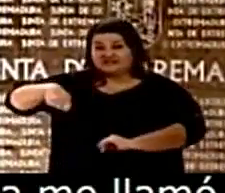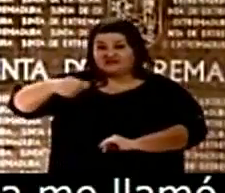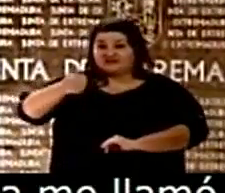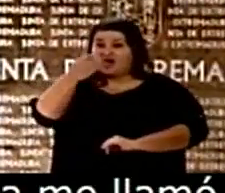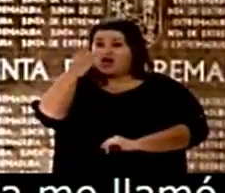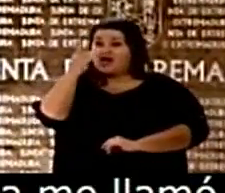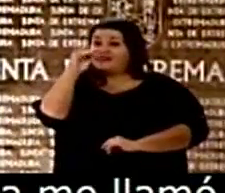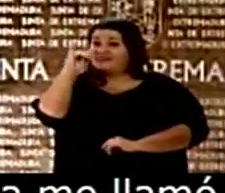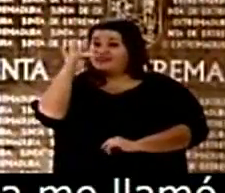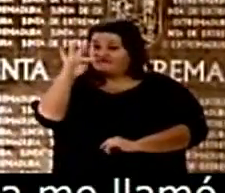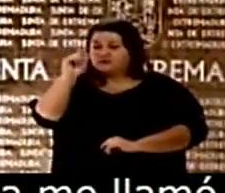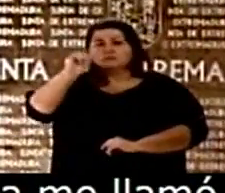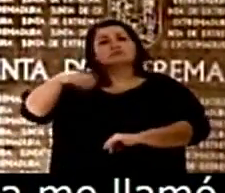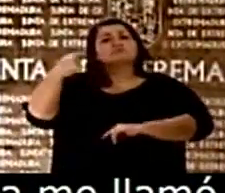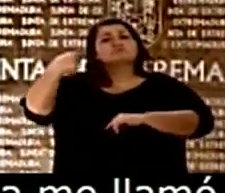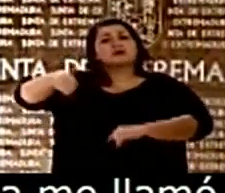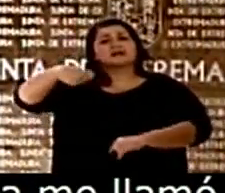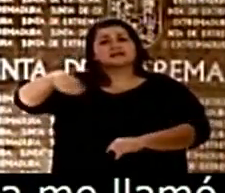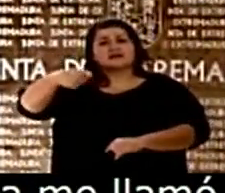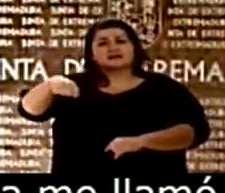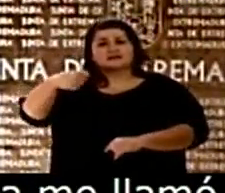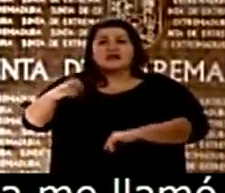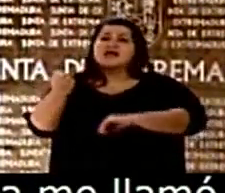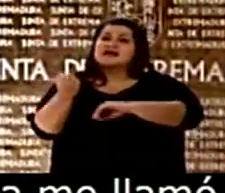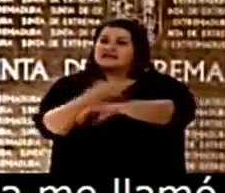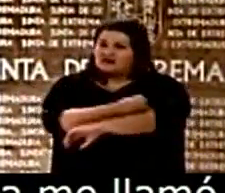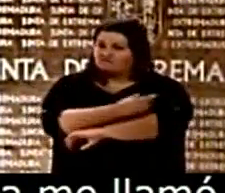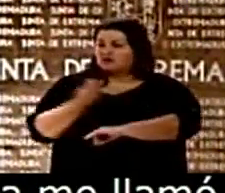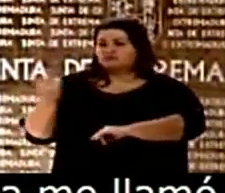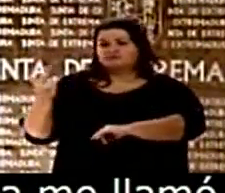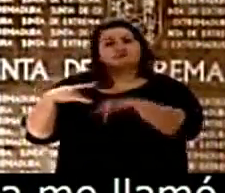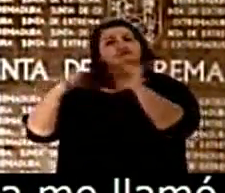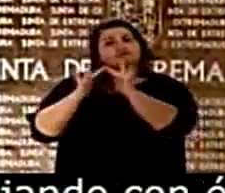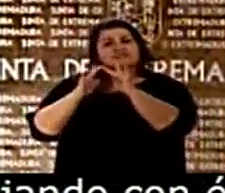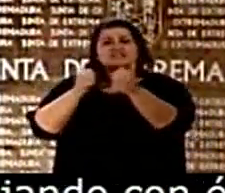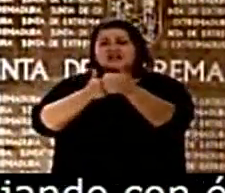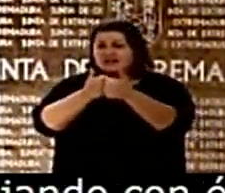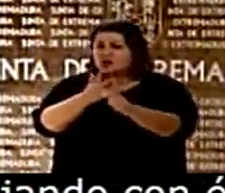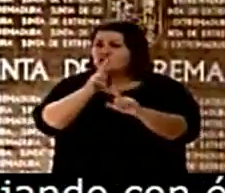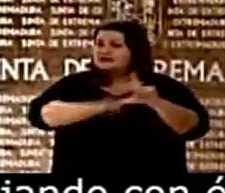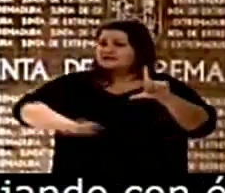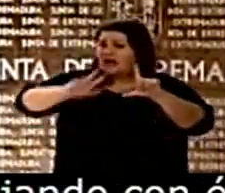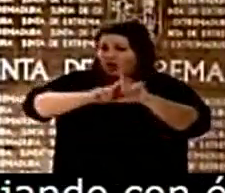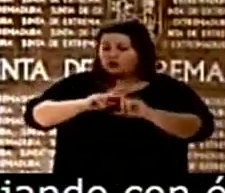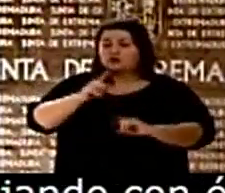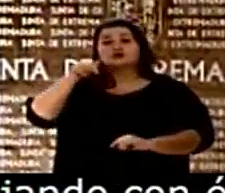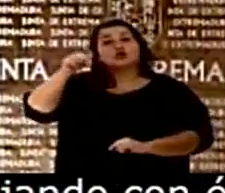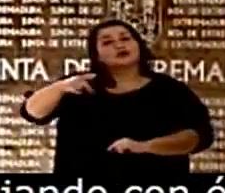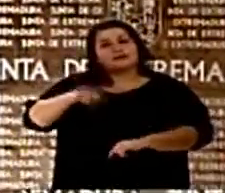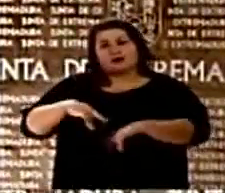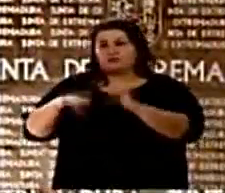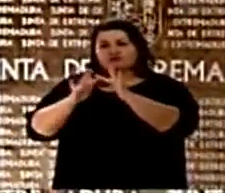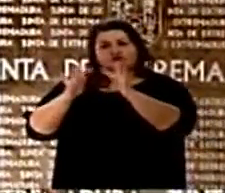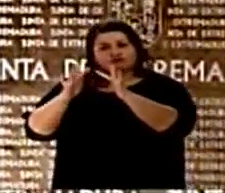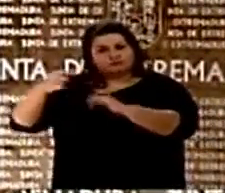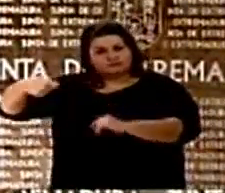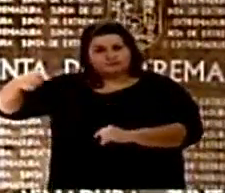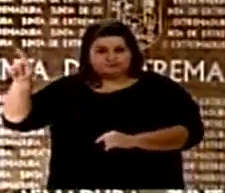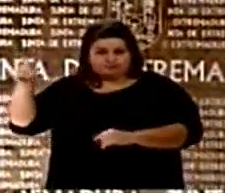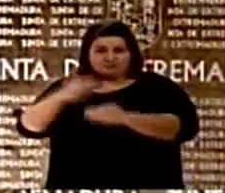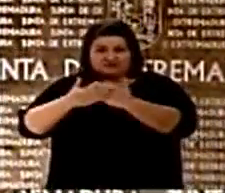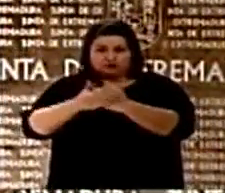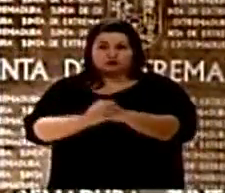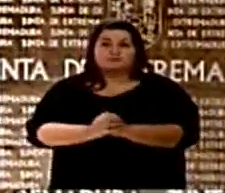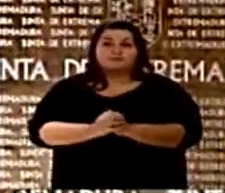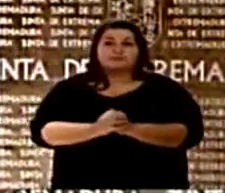Adif y con la presidenta y con el presidente de Renfe y con el secretario de Estado y hoy también con él, ¿no? No